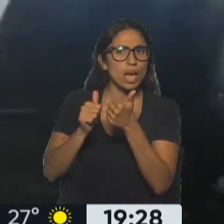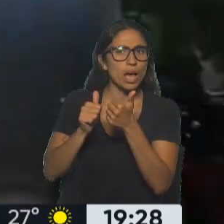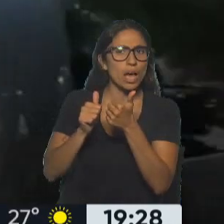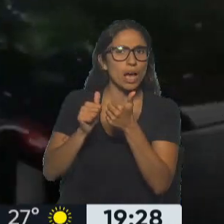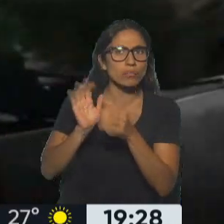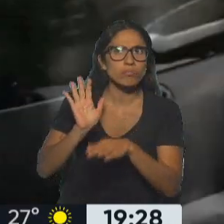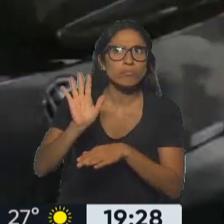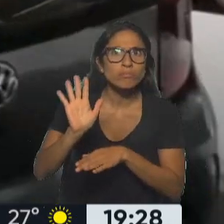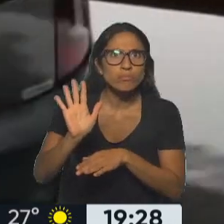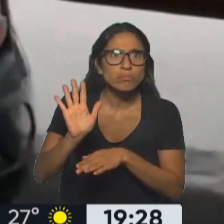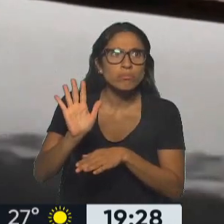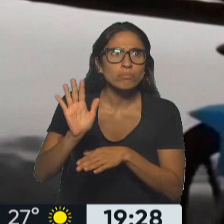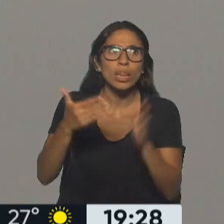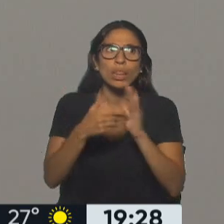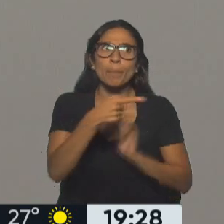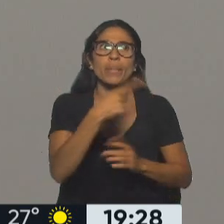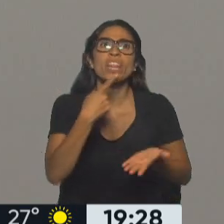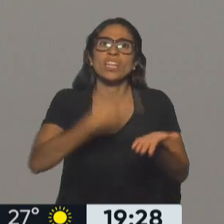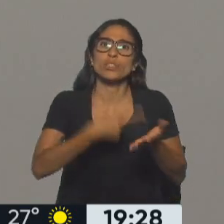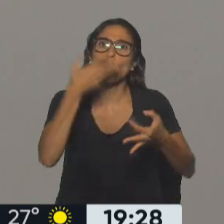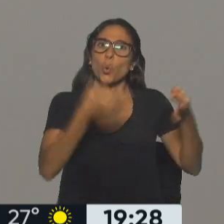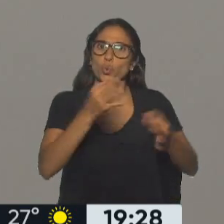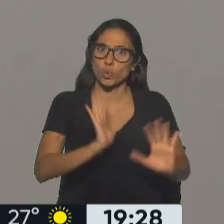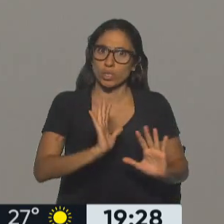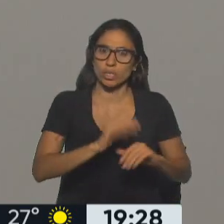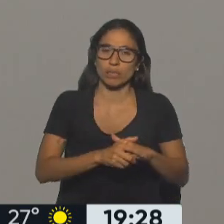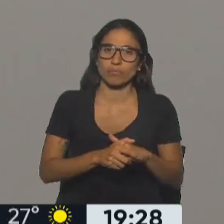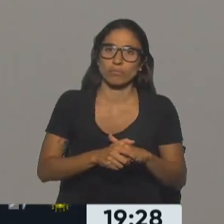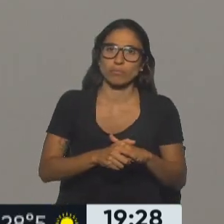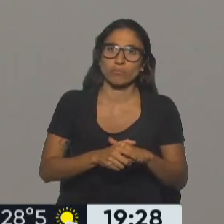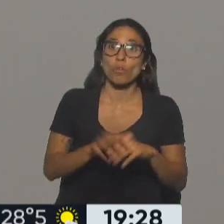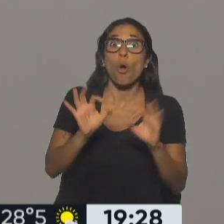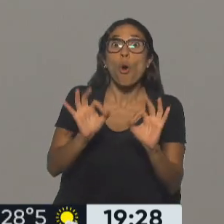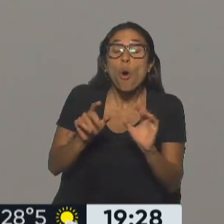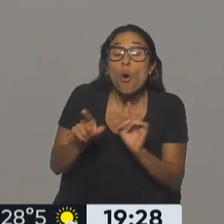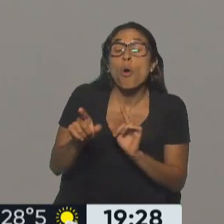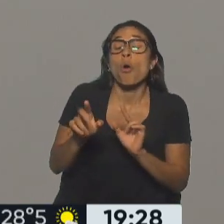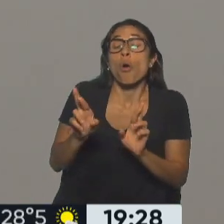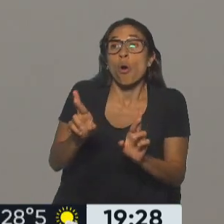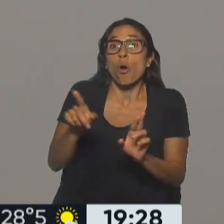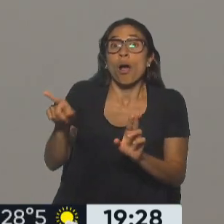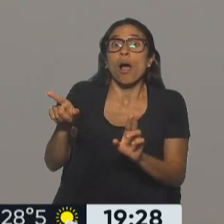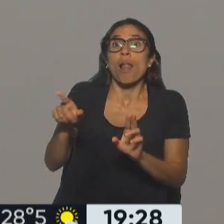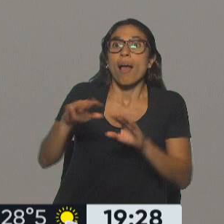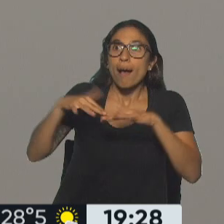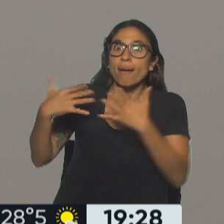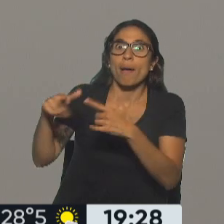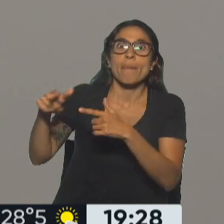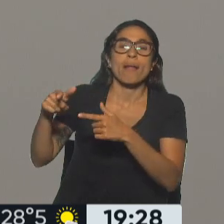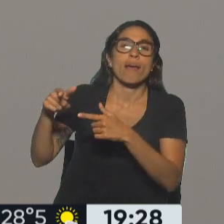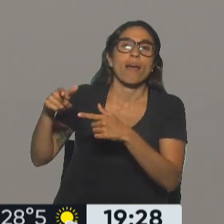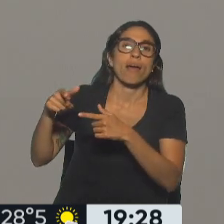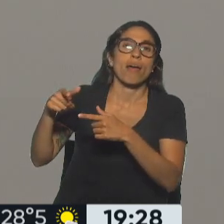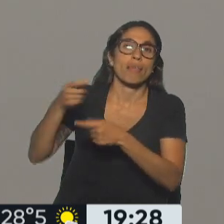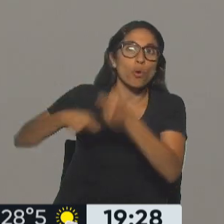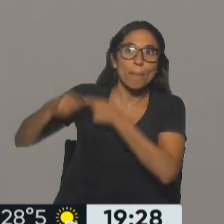justicia esperamos tener el eco en la cámara comercial en donde ha sucedido que cuando se han dado